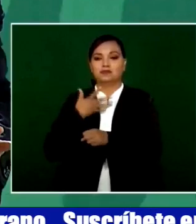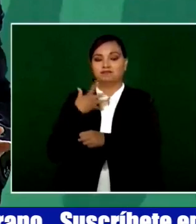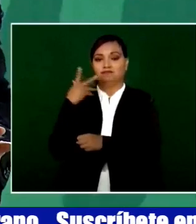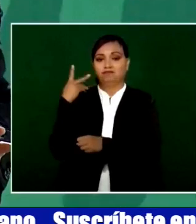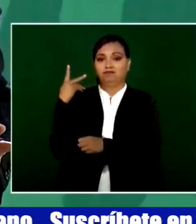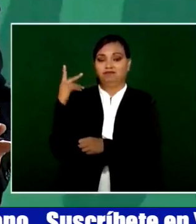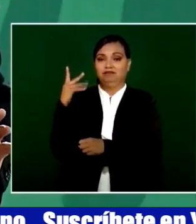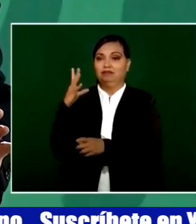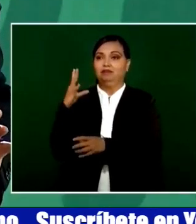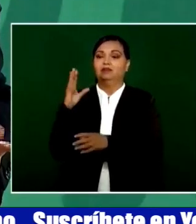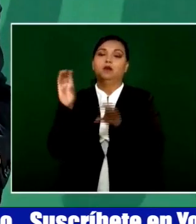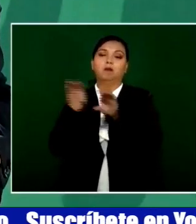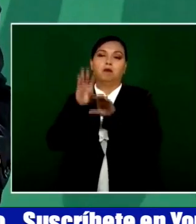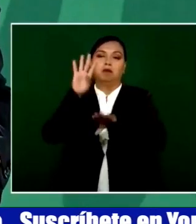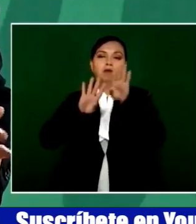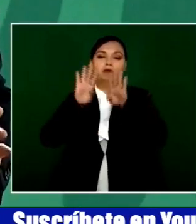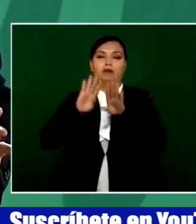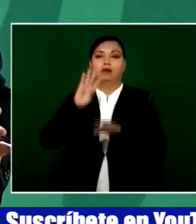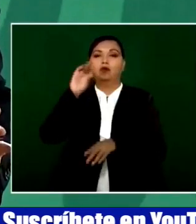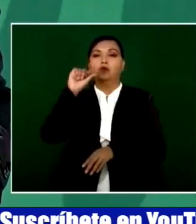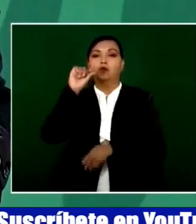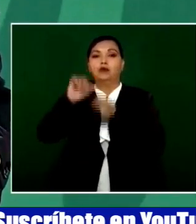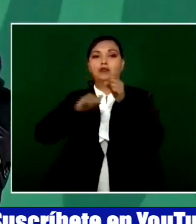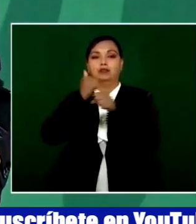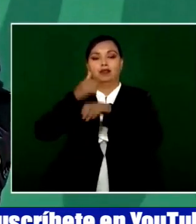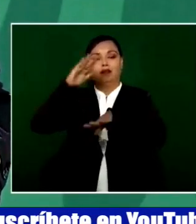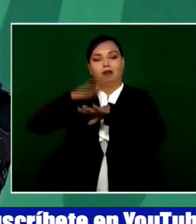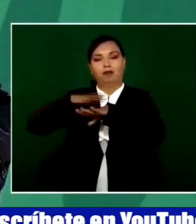Como 40, poco más,